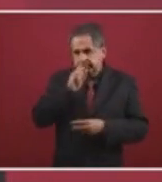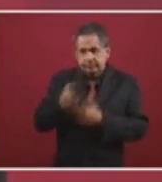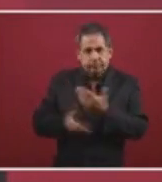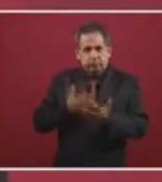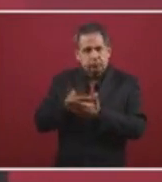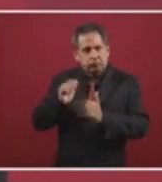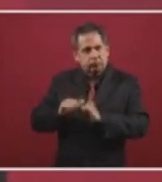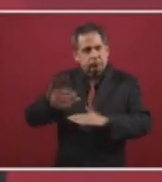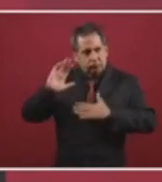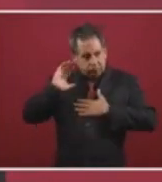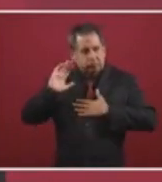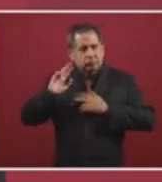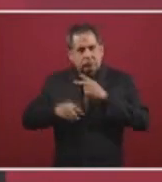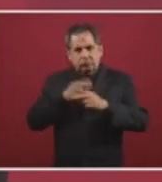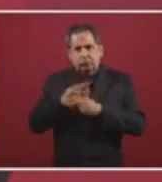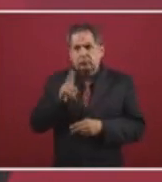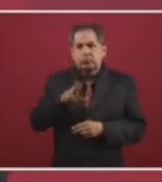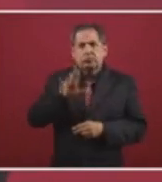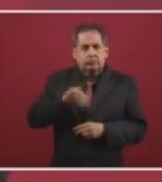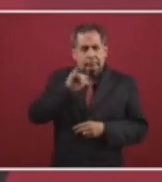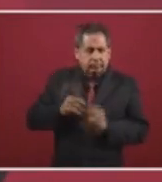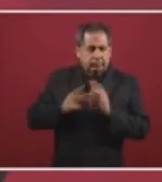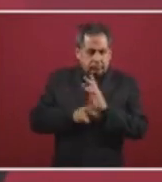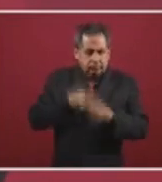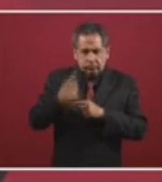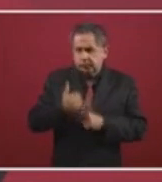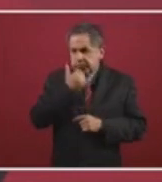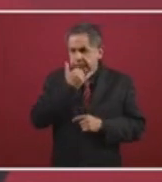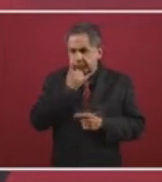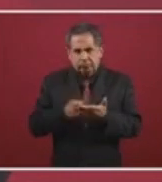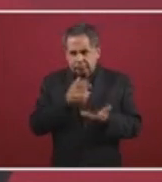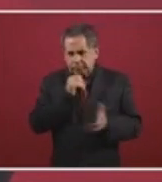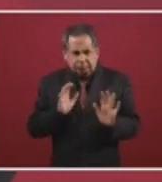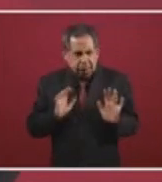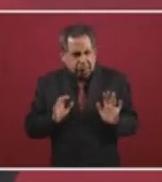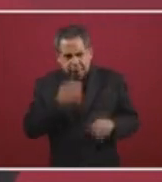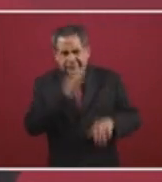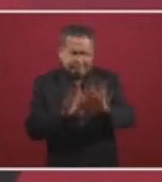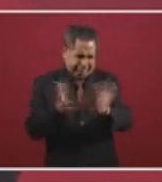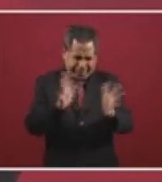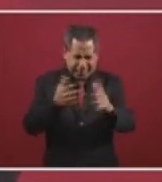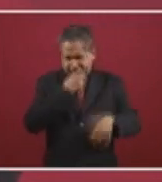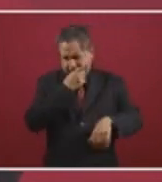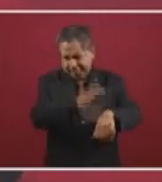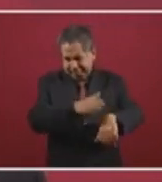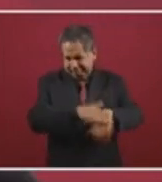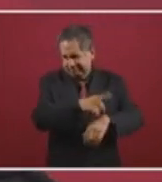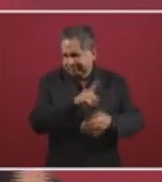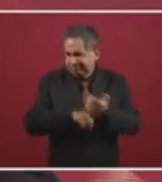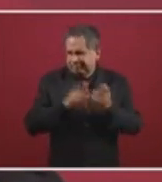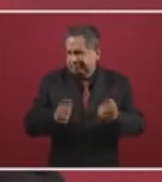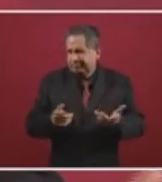me comprometo a nunca, jamás volverlo a hacer. Algo así, o sea,